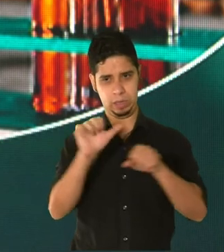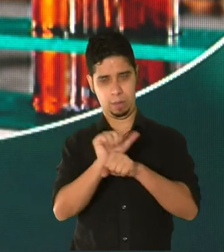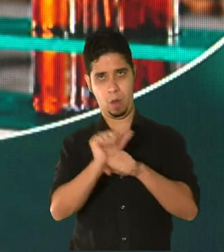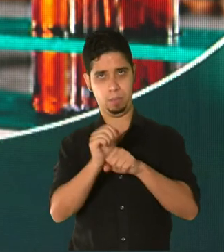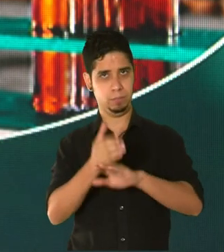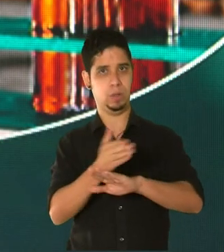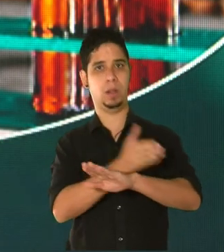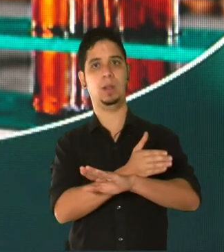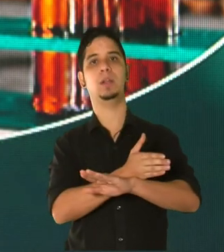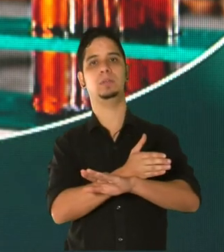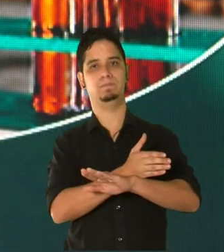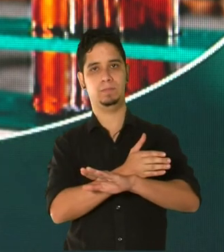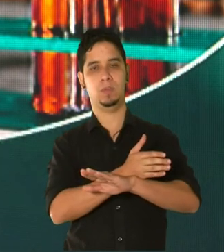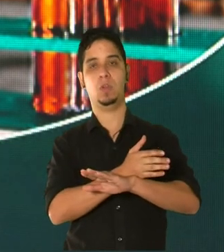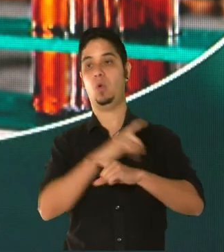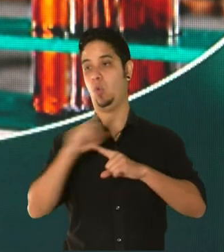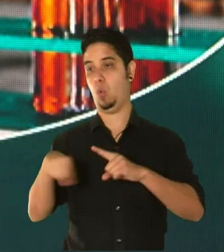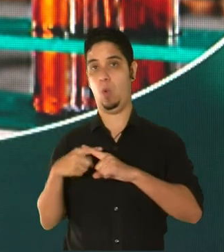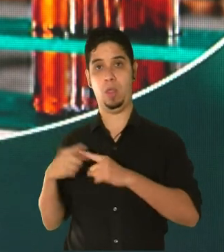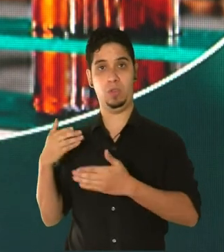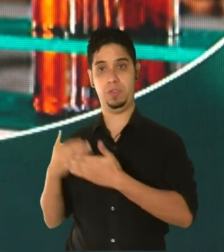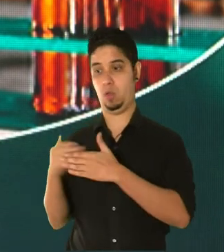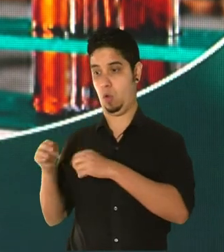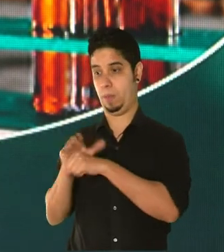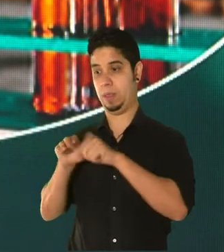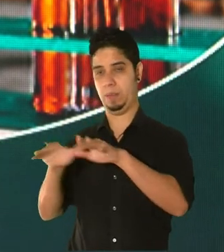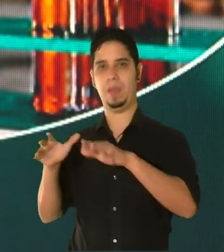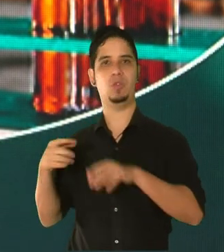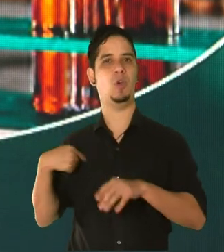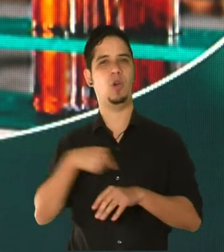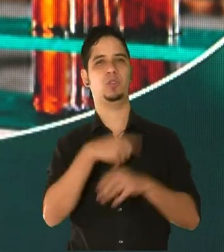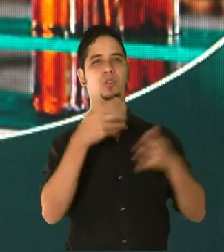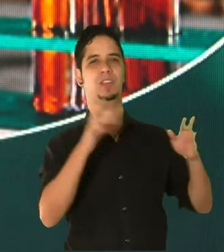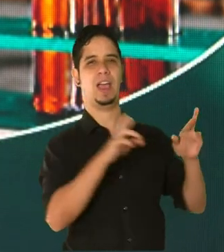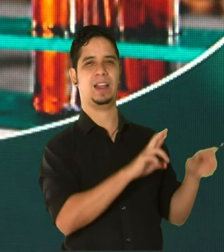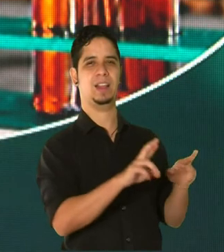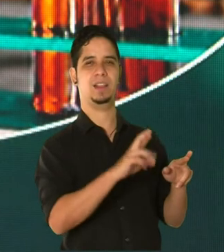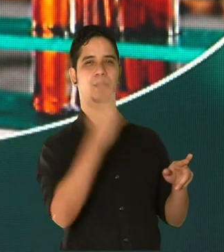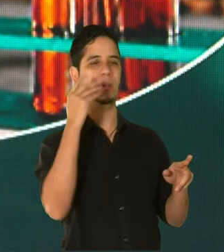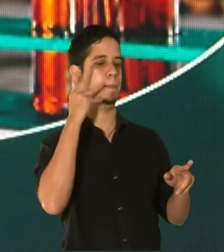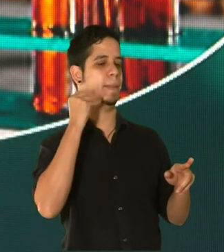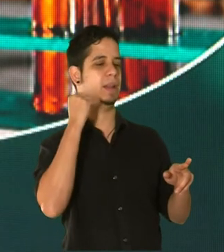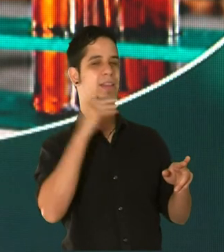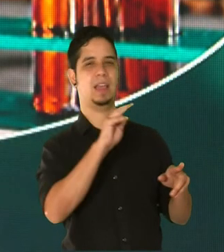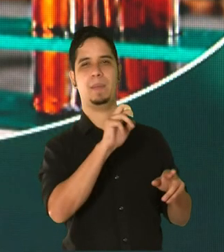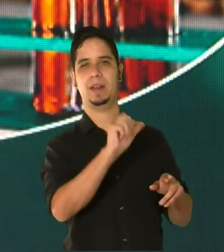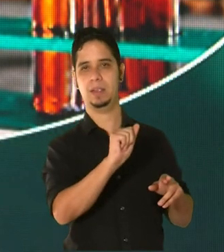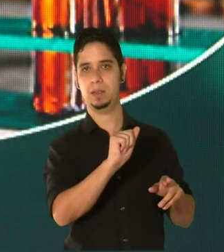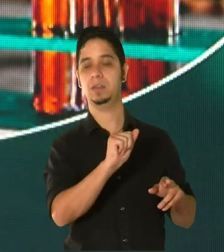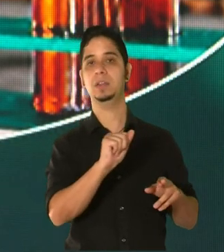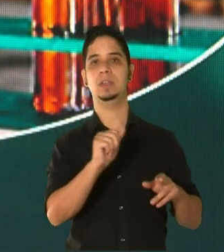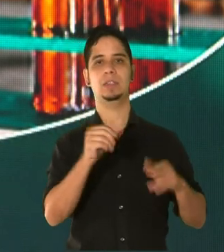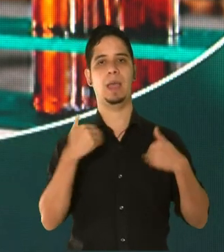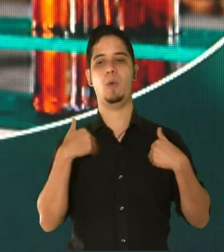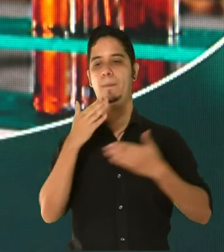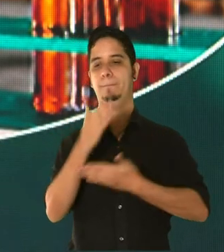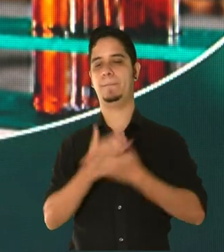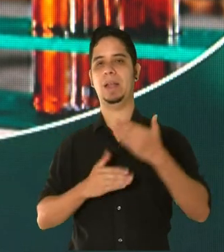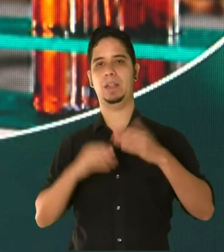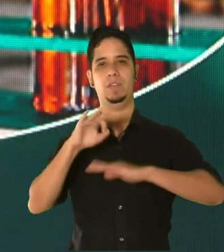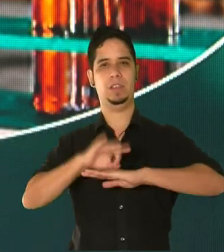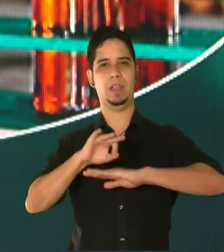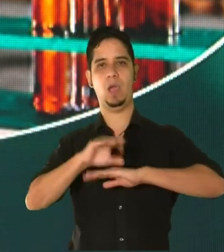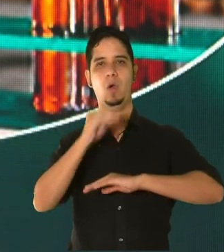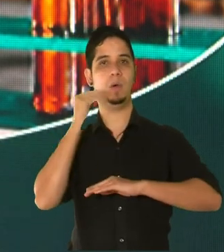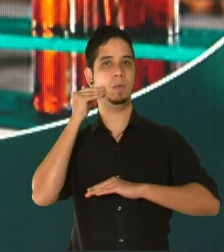pandemia y uno pues tiene esa ventaja de tener cierta parte la oficina en la casa claro no es lo mismo porque lo